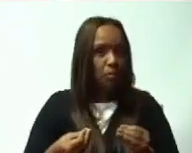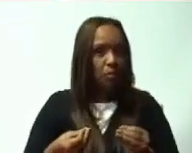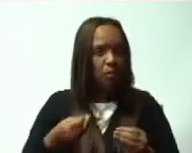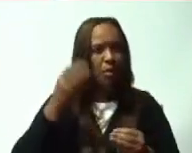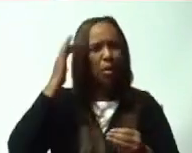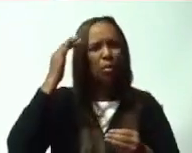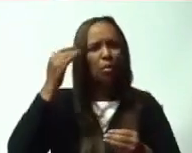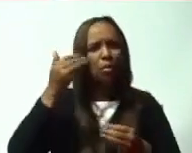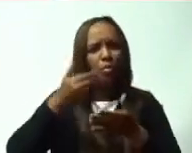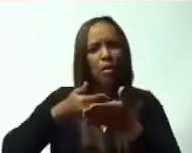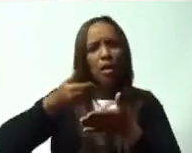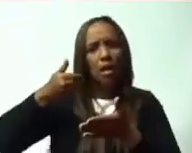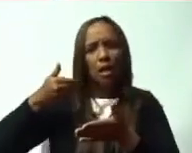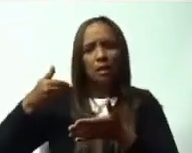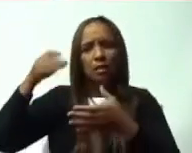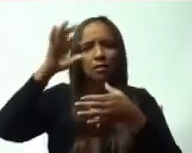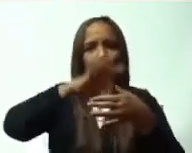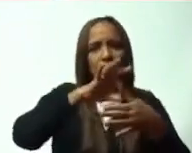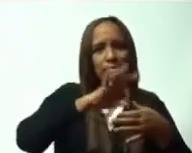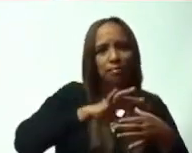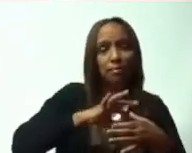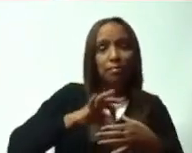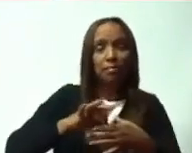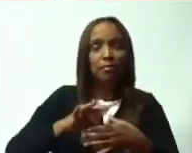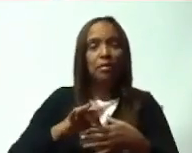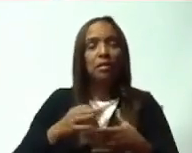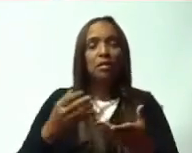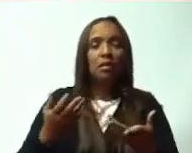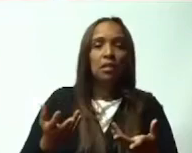por un problema de prudencias